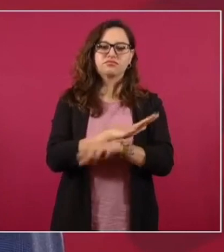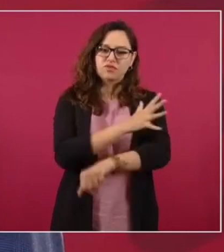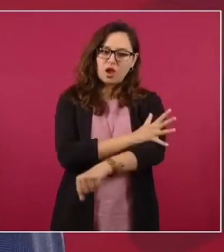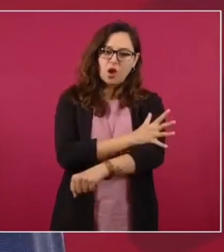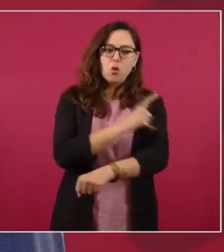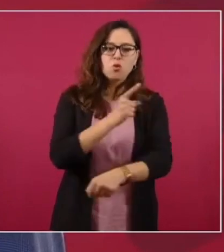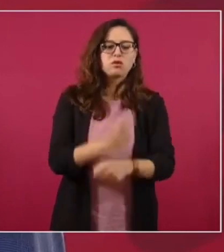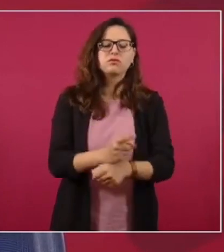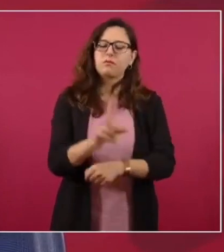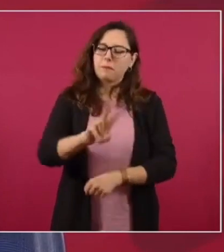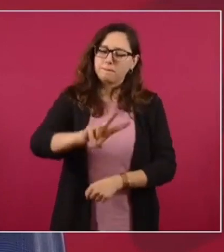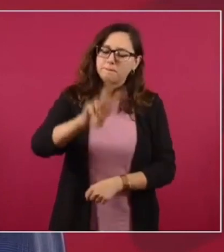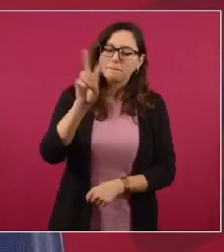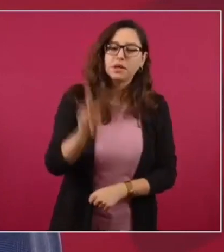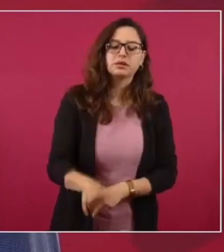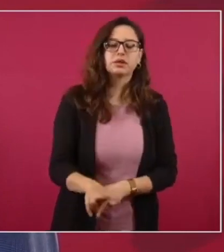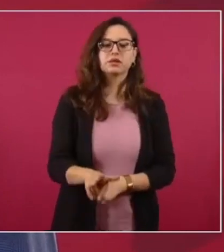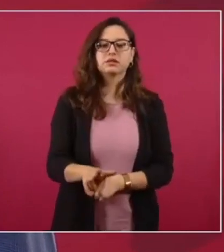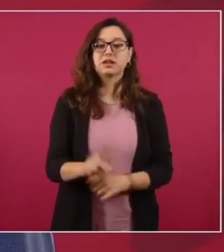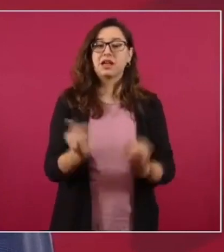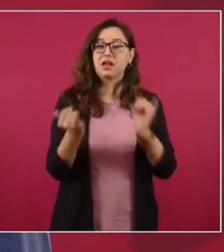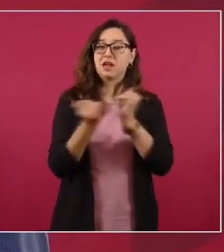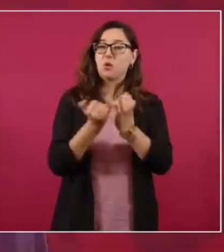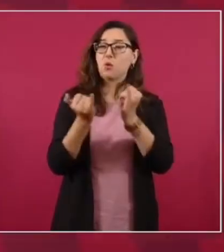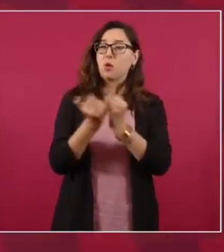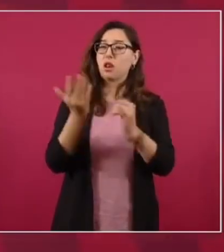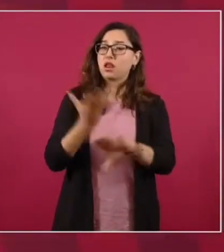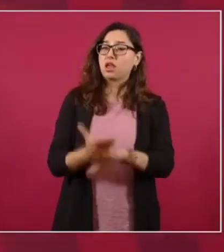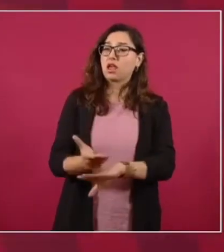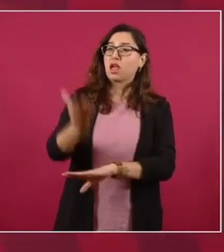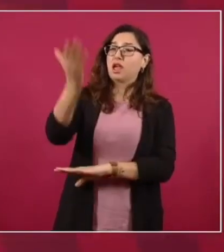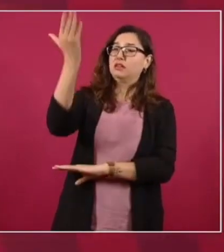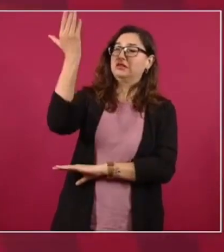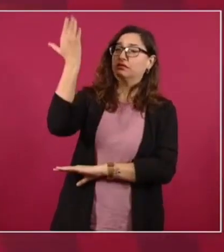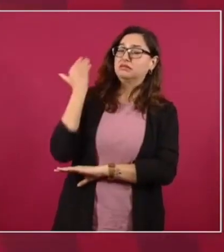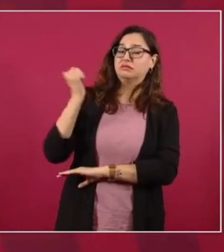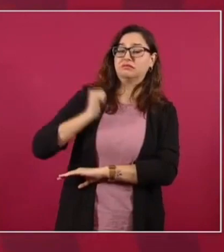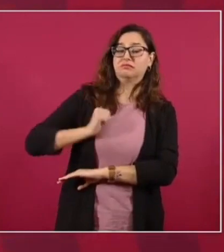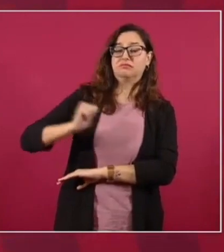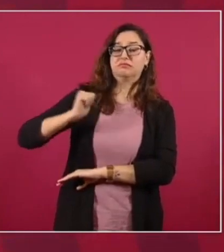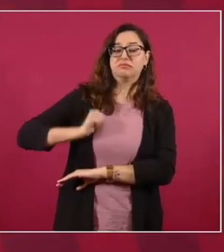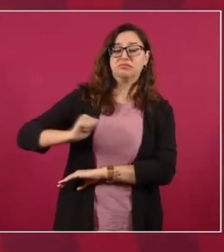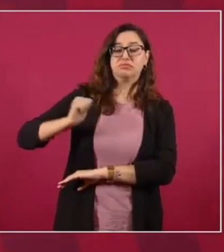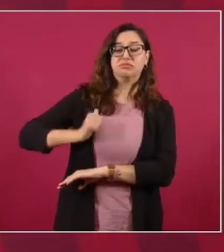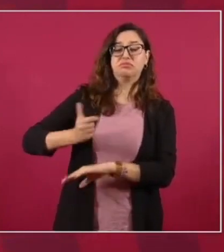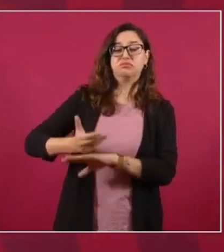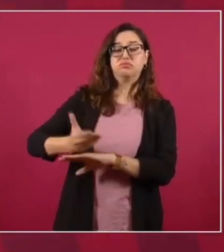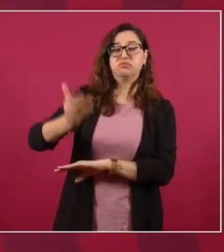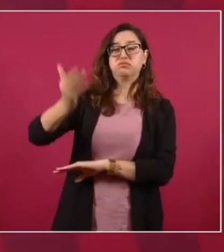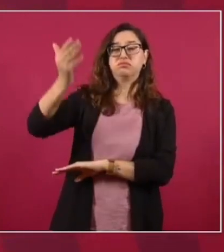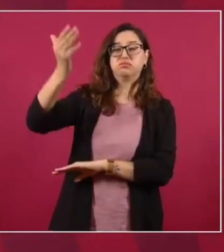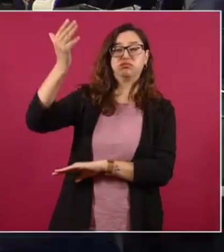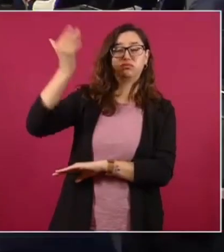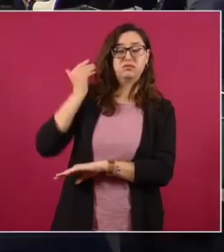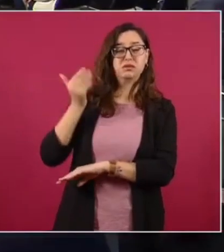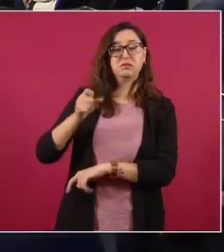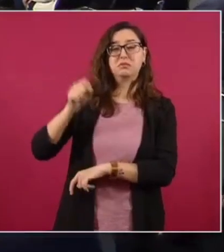que ya no se va a continuar aplicando la misma política de